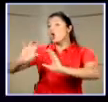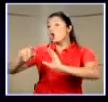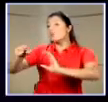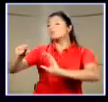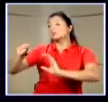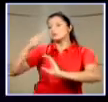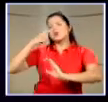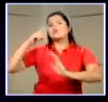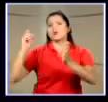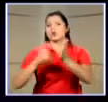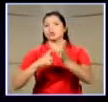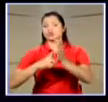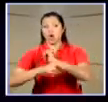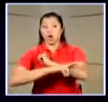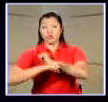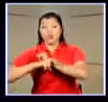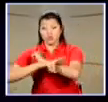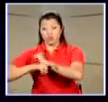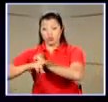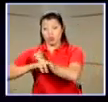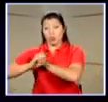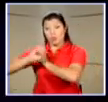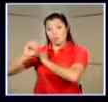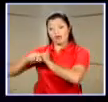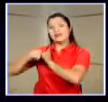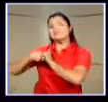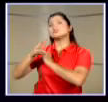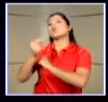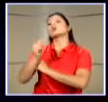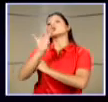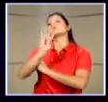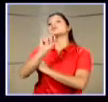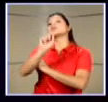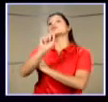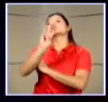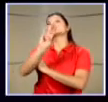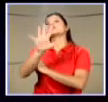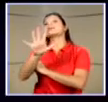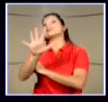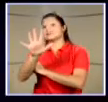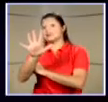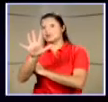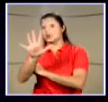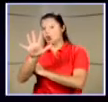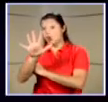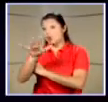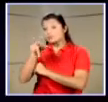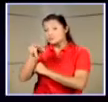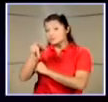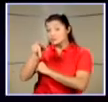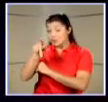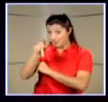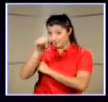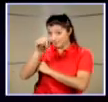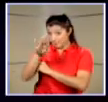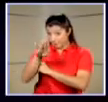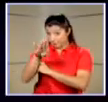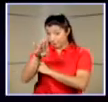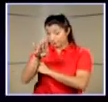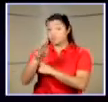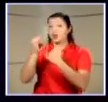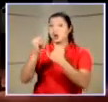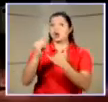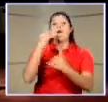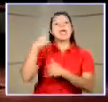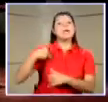que el robo de impuestos en todas sus formas es 7,75 puntos del Producto Interno Bruto. El Ministerio de